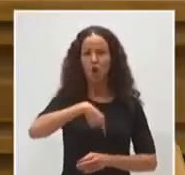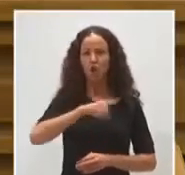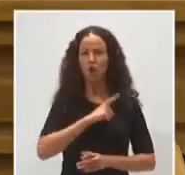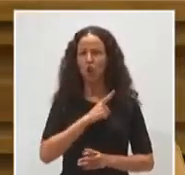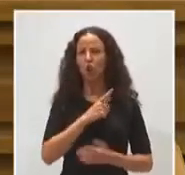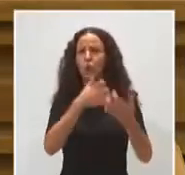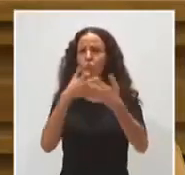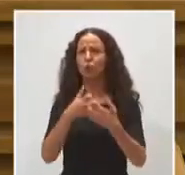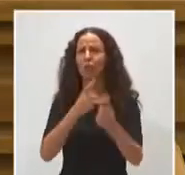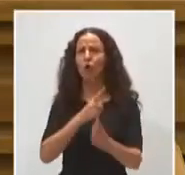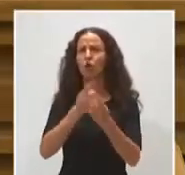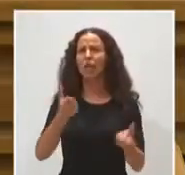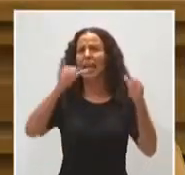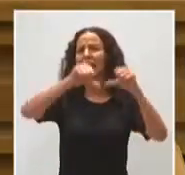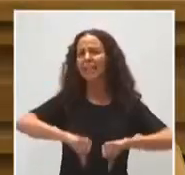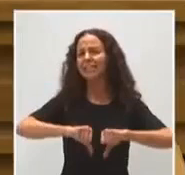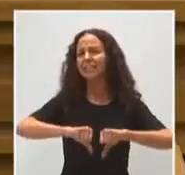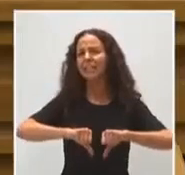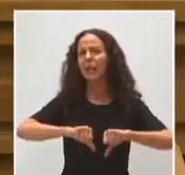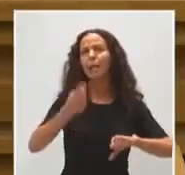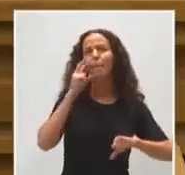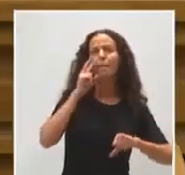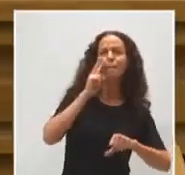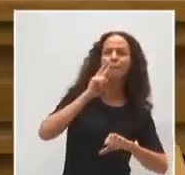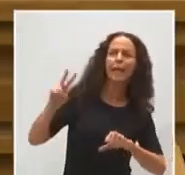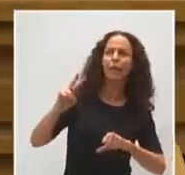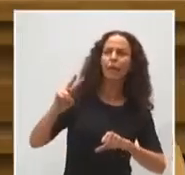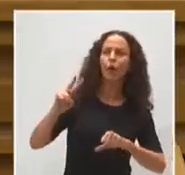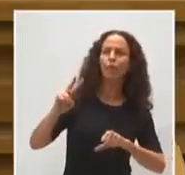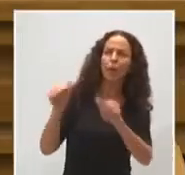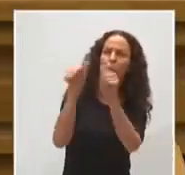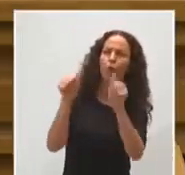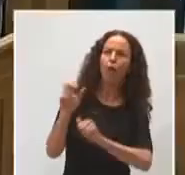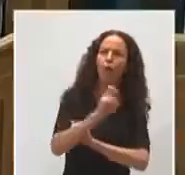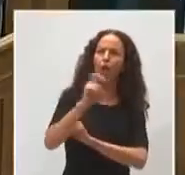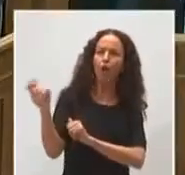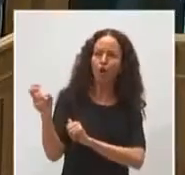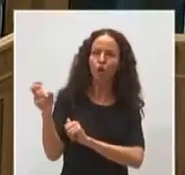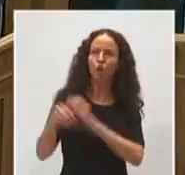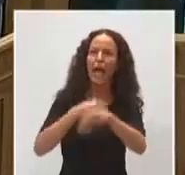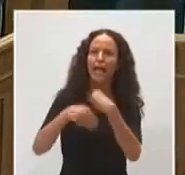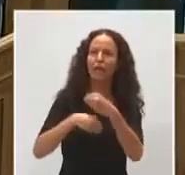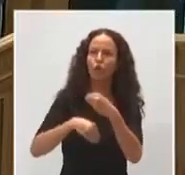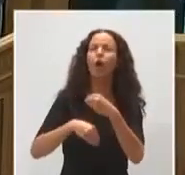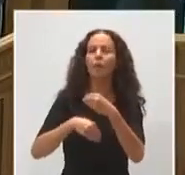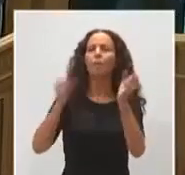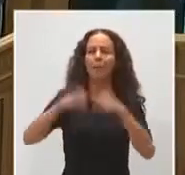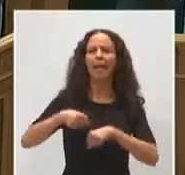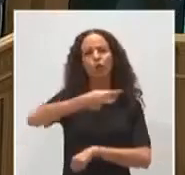tomando como ejemplo lo que otros hicieron en la anterior y hemos dicho lo contrario lo contrario